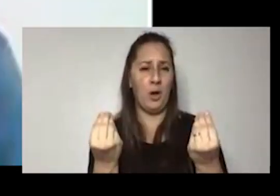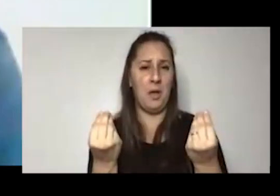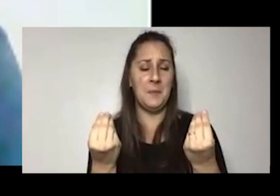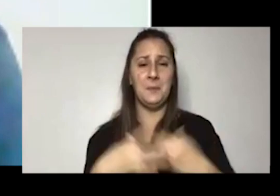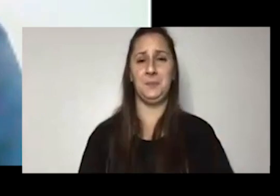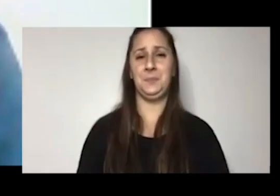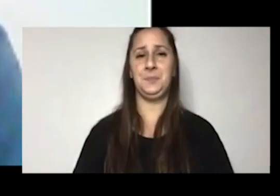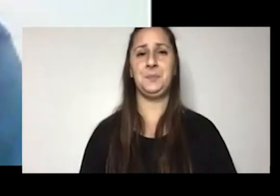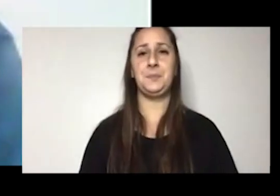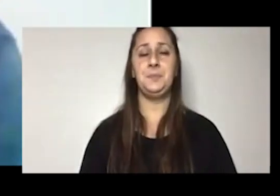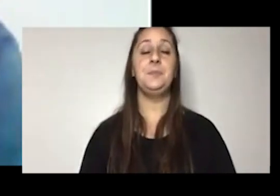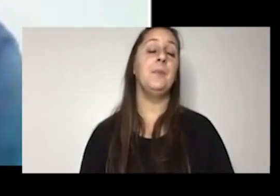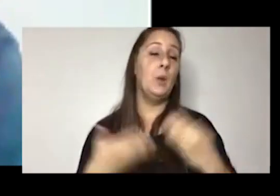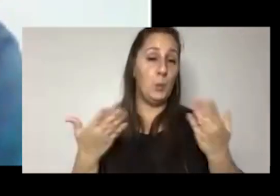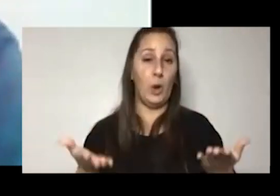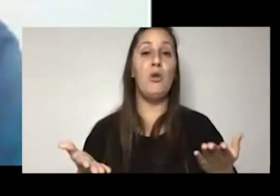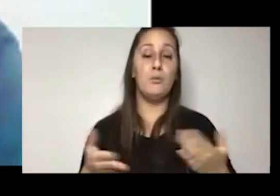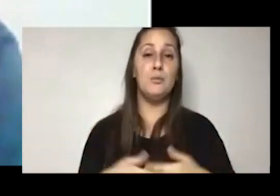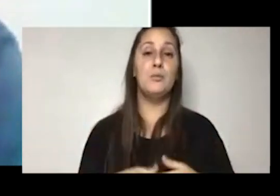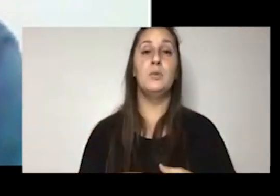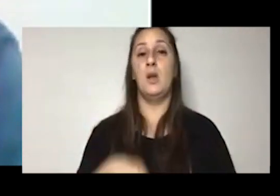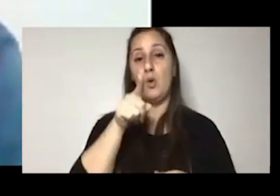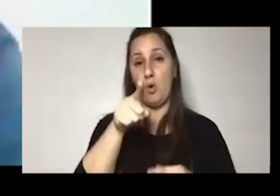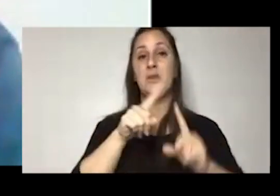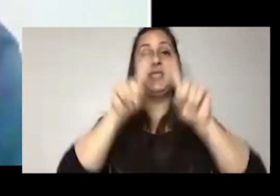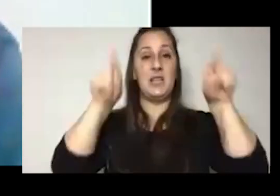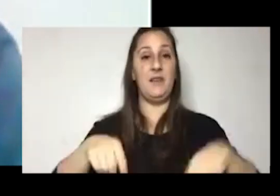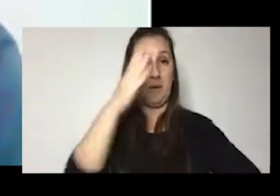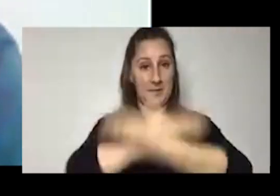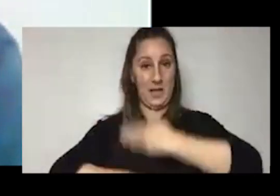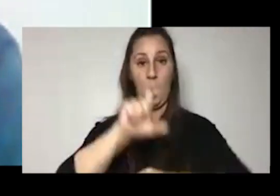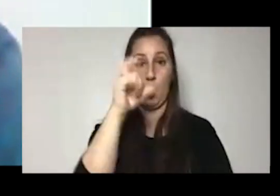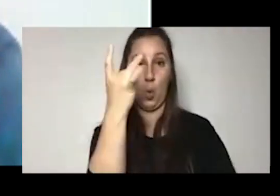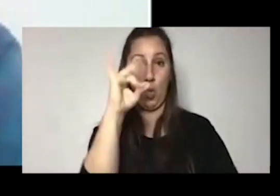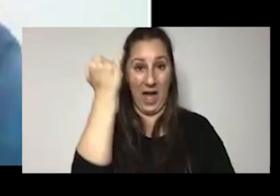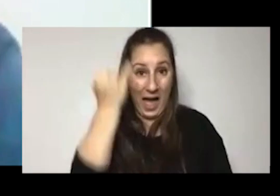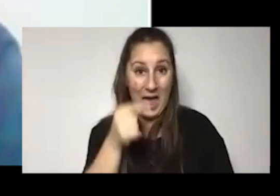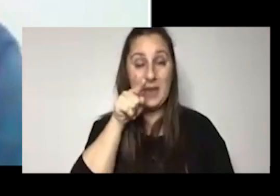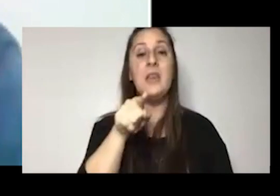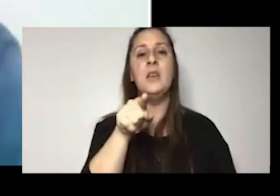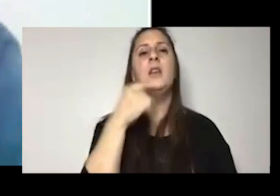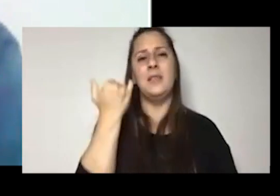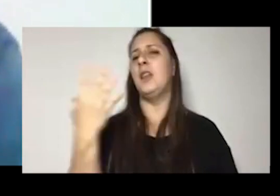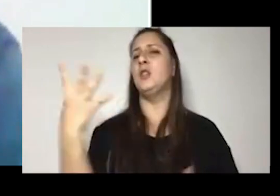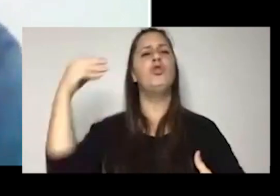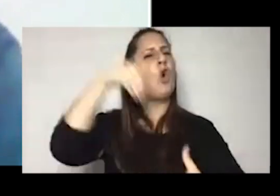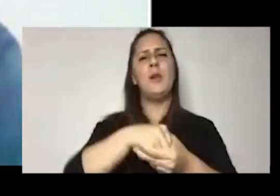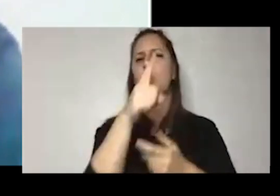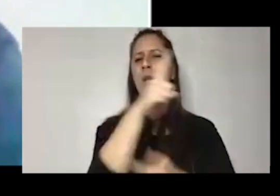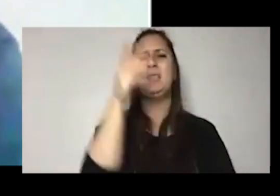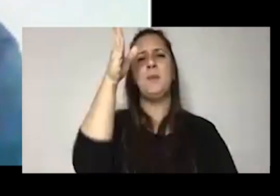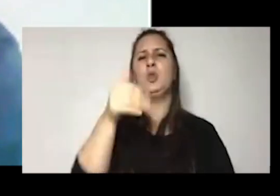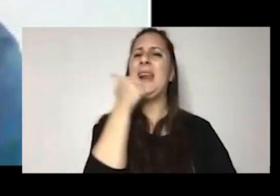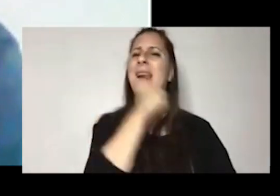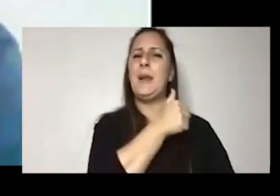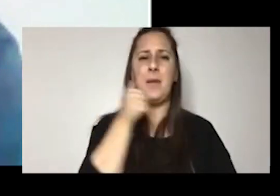Bueno, particularmente, si vos tenés el certificado único de discapacidad, tenés cobertura del 100% de tu medicación y lo que necesitas